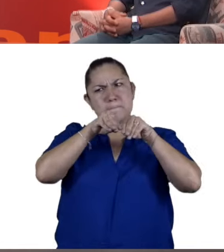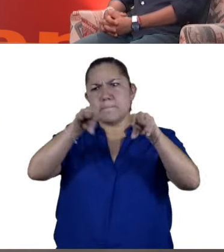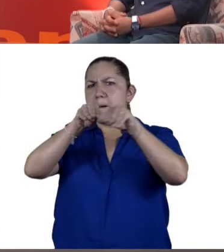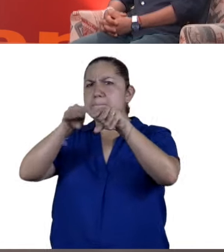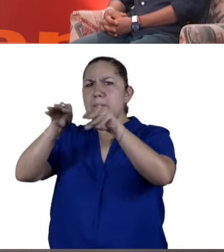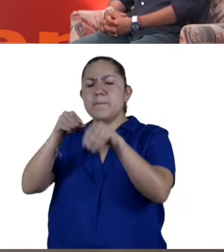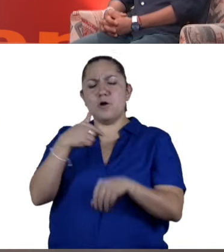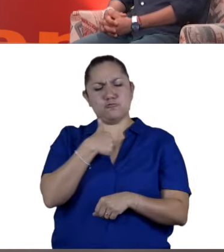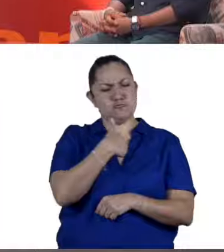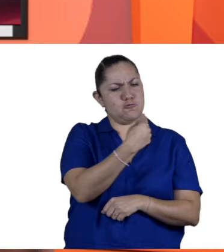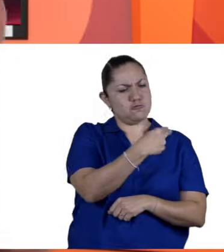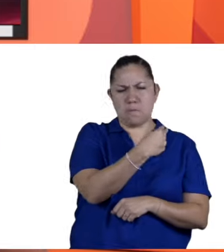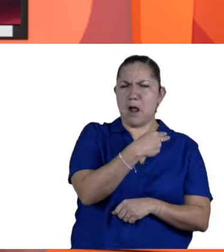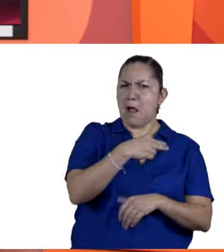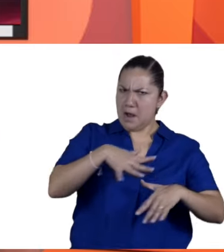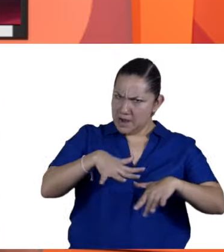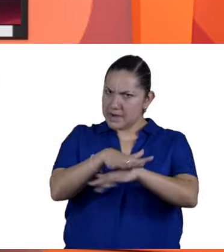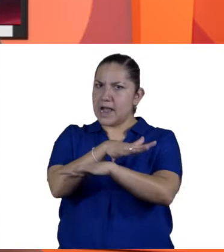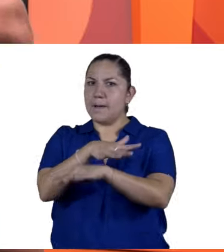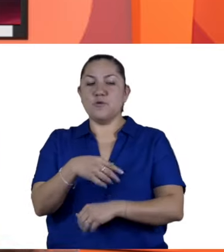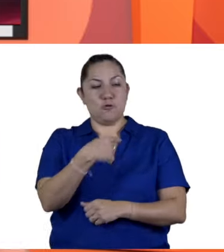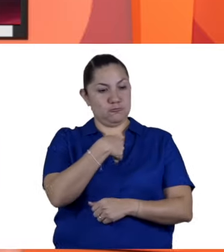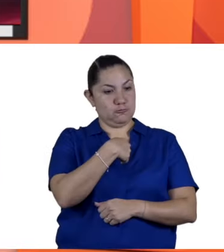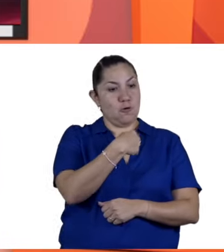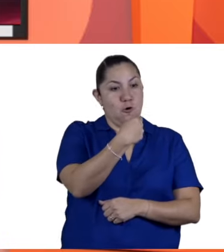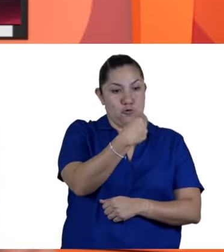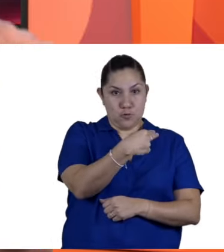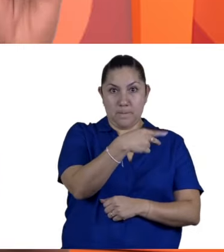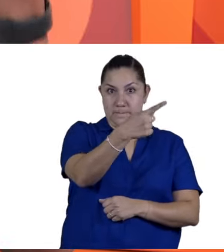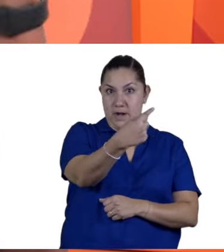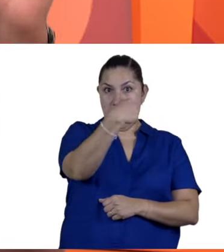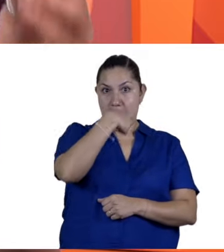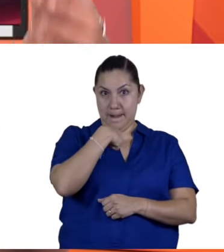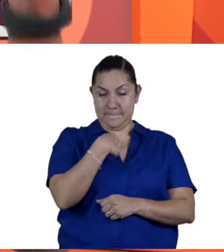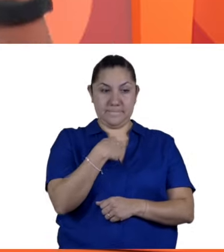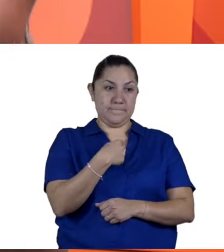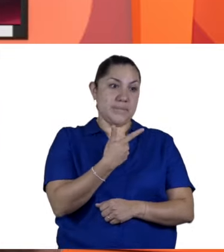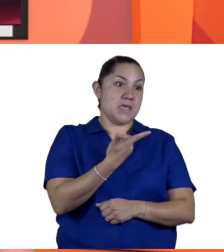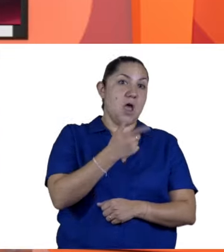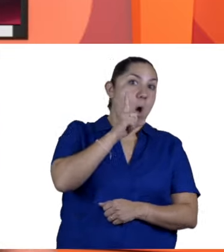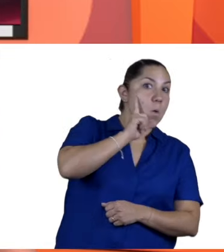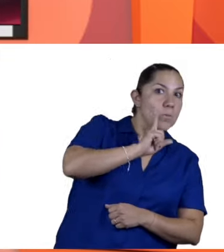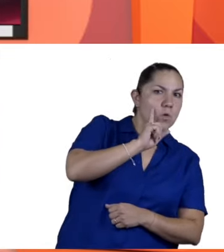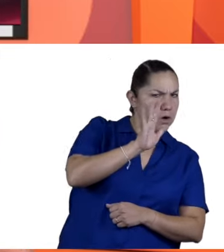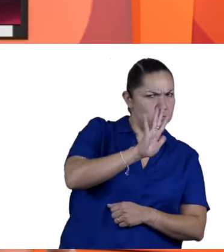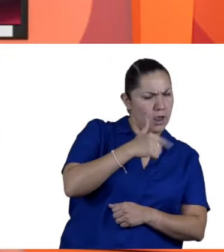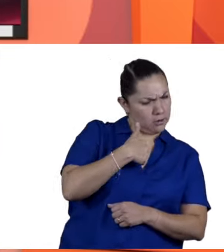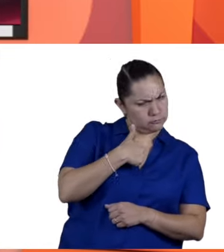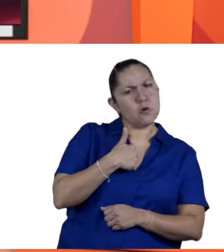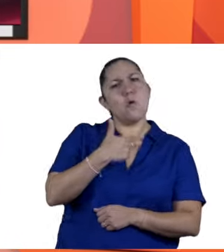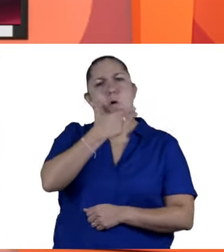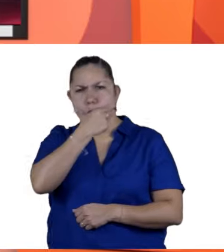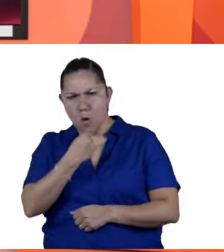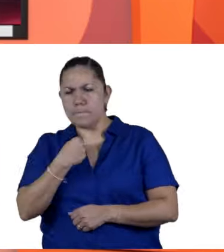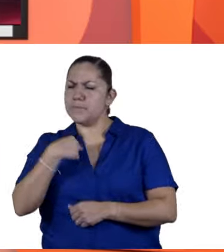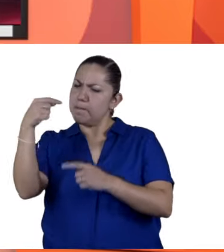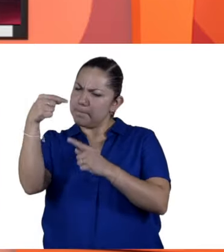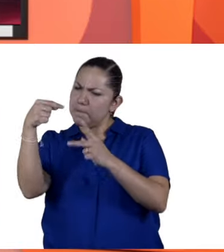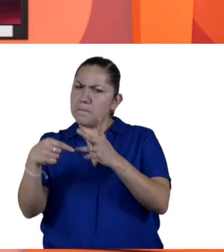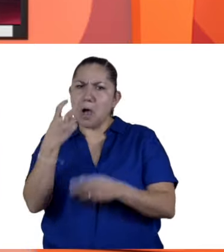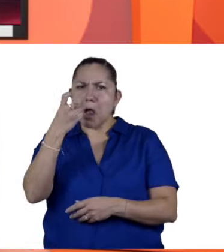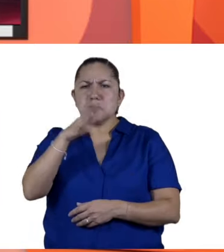de ahora voy a usar este nombre, ahora se refieren a mí con, por favor, con estos pronombres, soy esta persona y